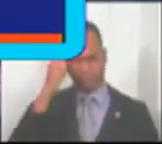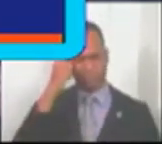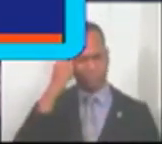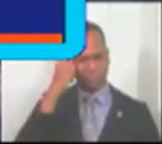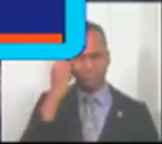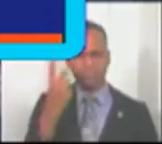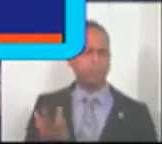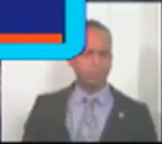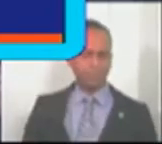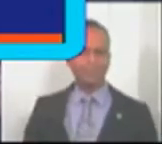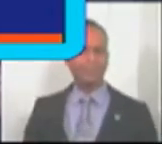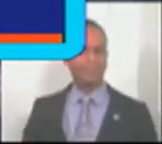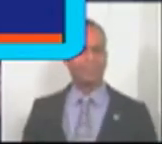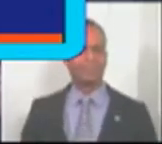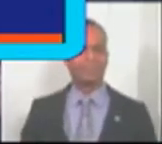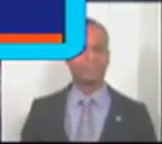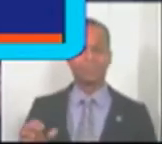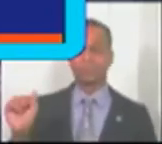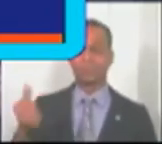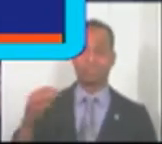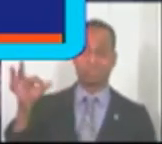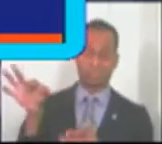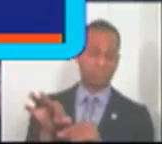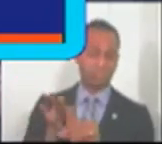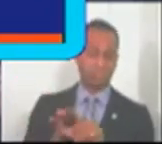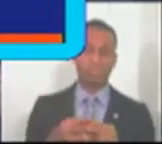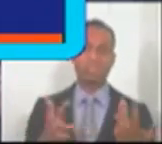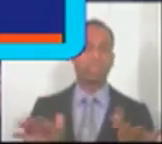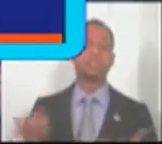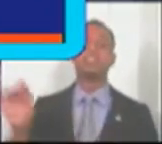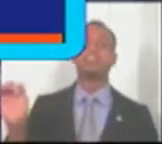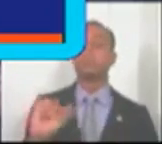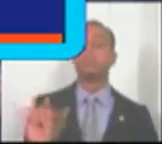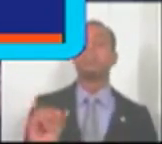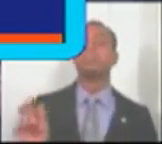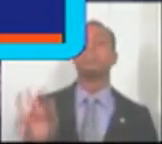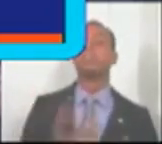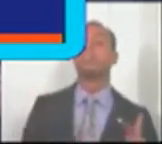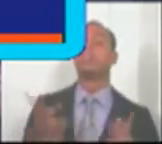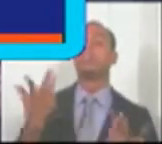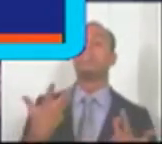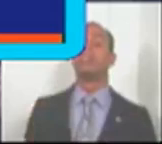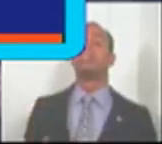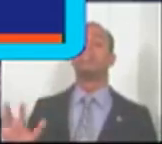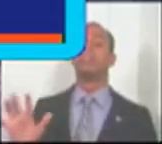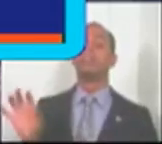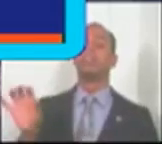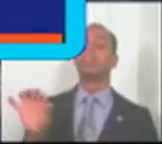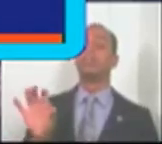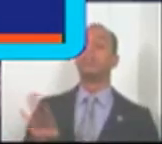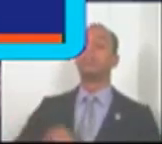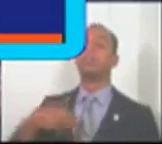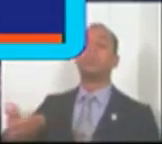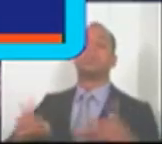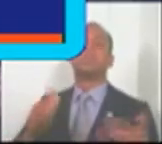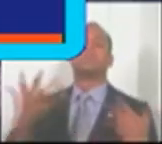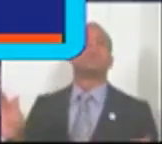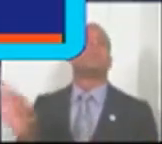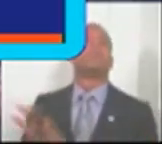110%. No solo votaba todo el mundo, votaba también los que ya habían pasado a otra vida. O